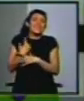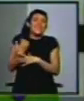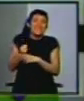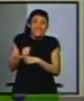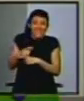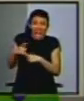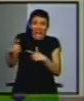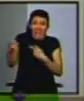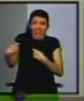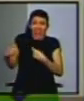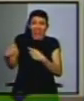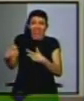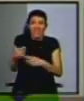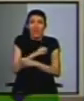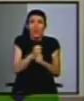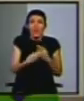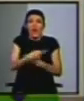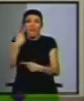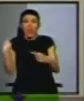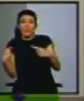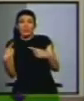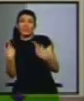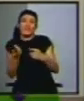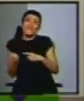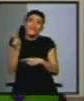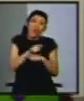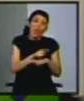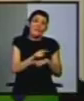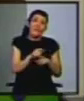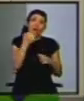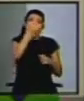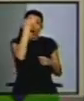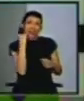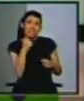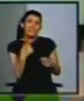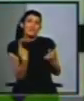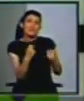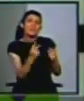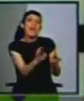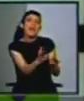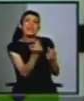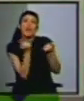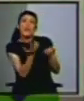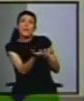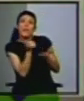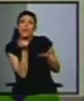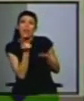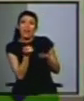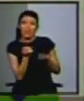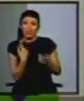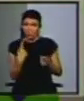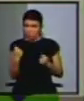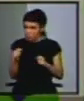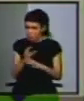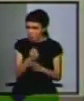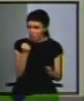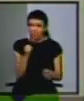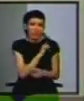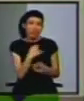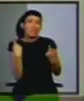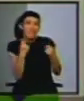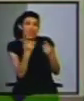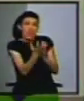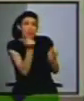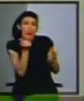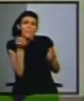que ya no había vuelta atrás. Entonces había que ir al casino para tratar de recuperar. Y pero cada usted vez no recuperaba. No, cada vez que trataba de recuperar se hacía el hoyo más